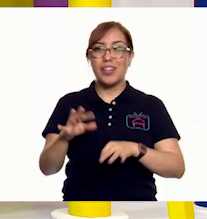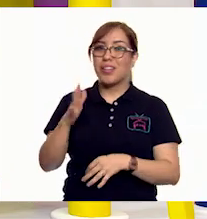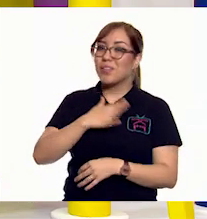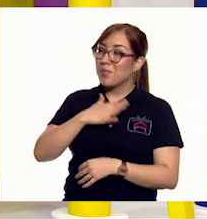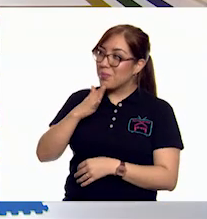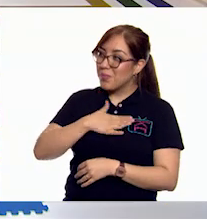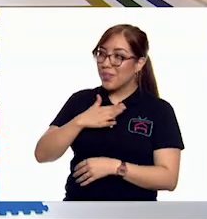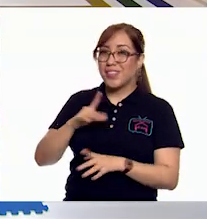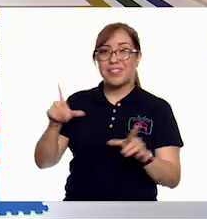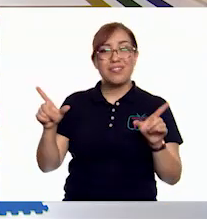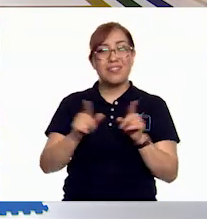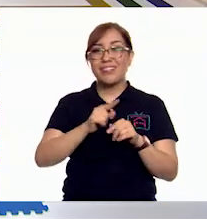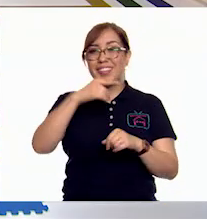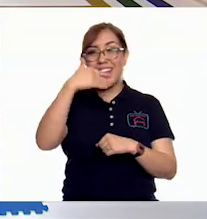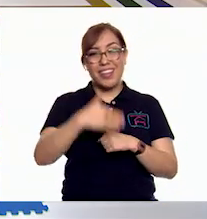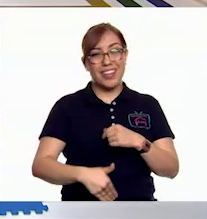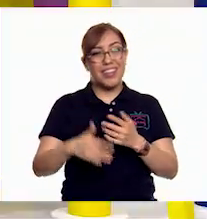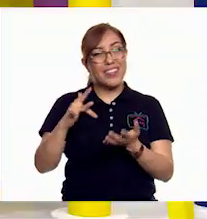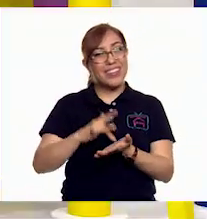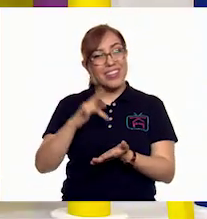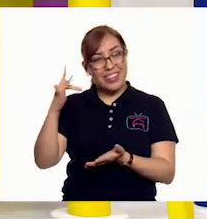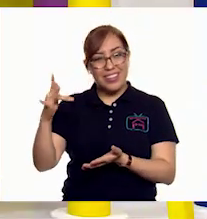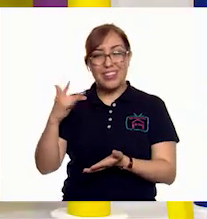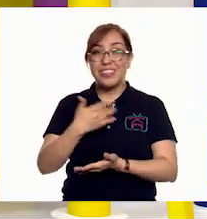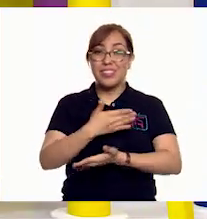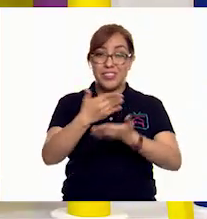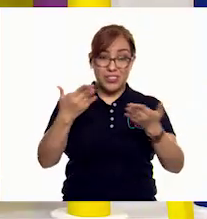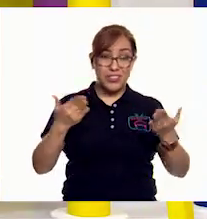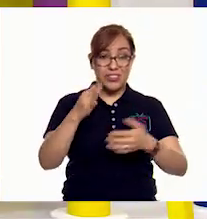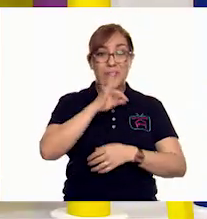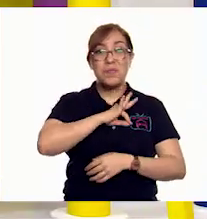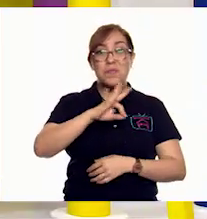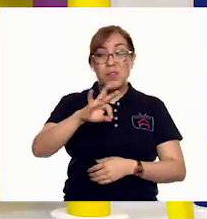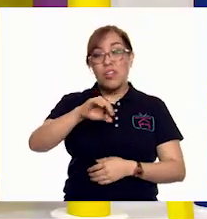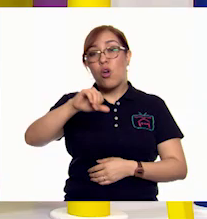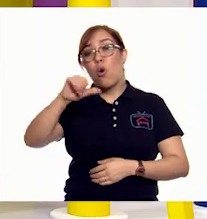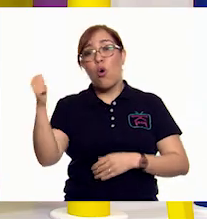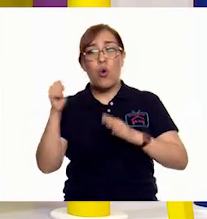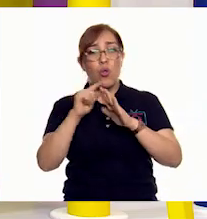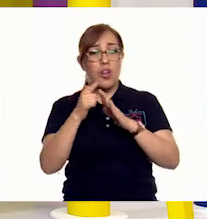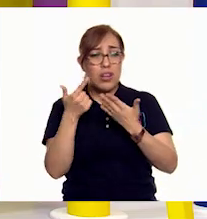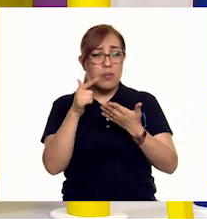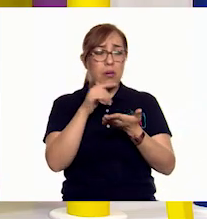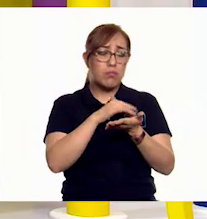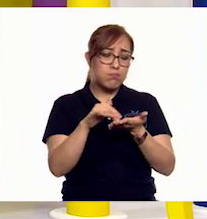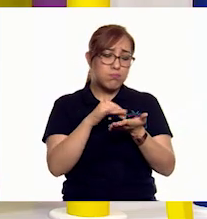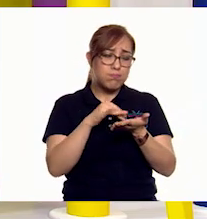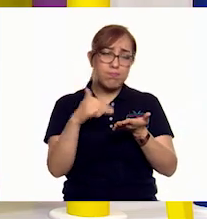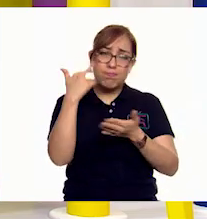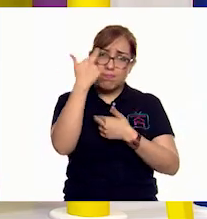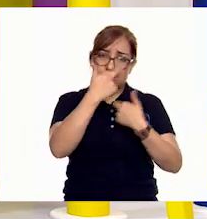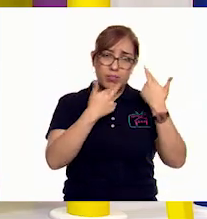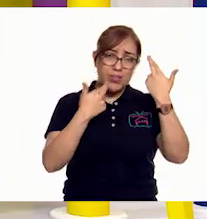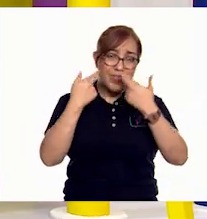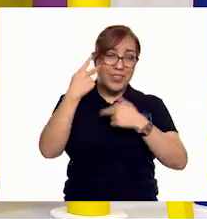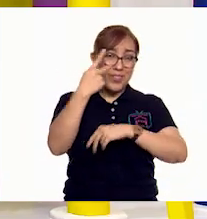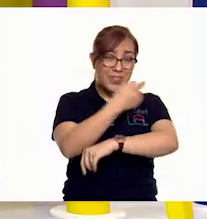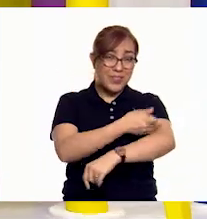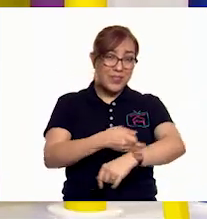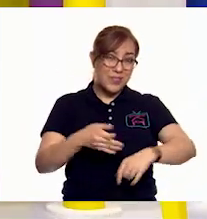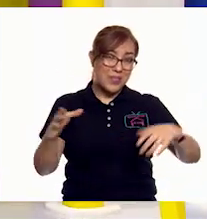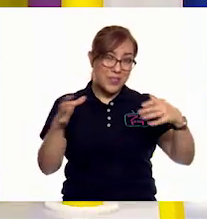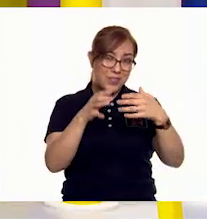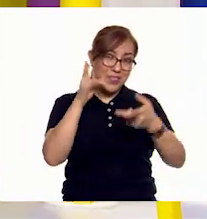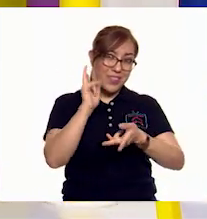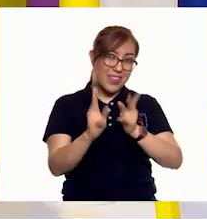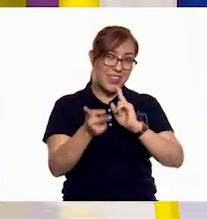que despedirnos, Lenny. Muchísimas gracias. Y a ti te recuerdo que si te es posible, consultes otros libros y comentes el tema de hoy con tu familia. Y si tienes